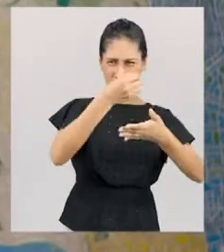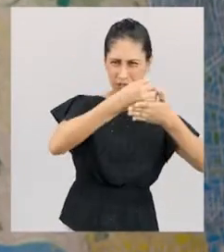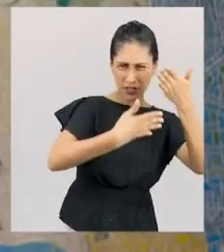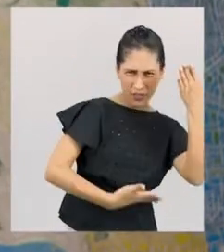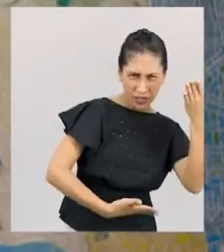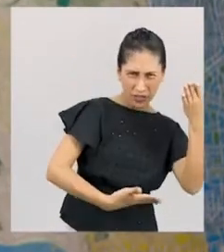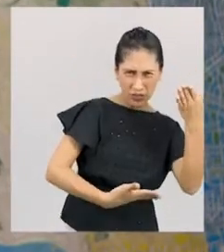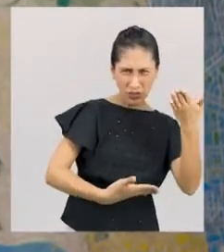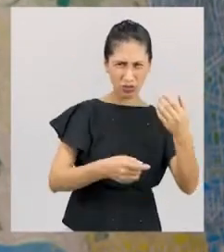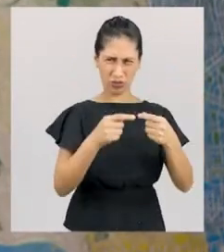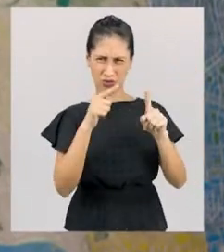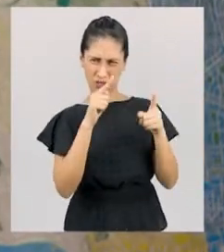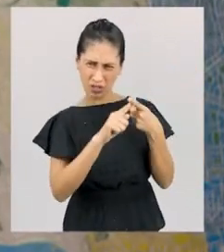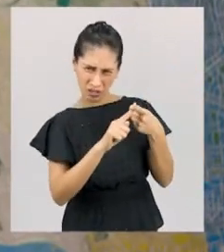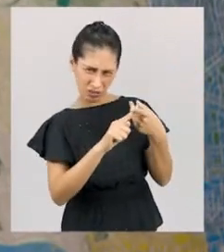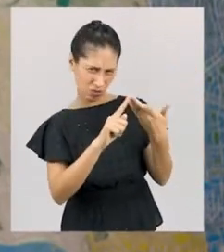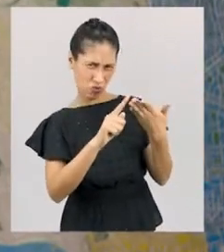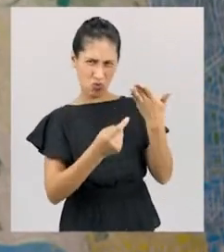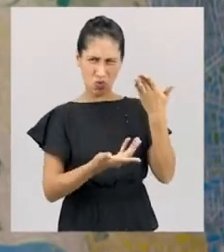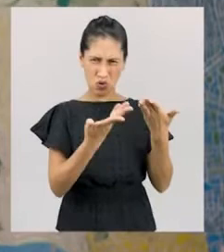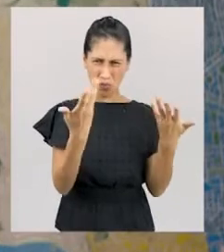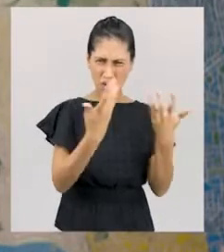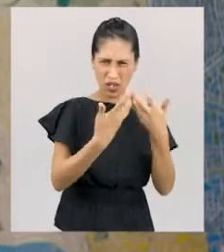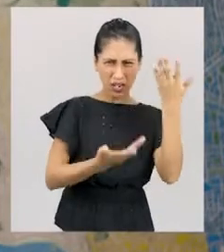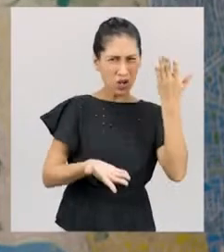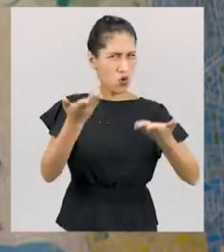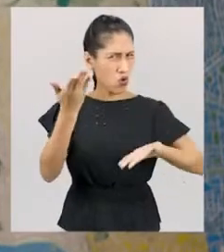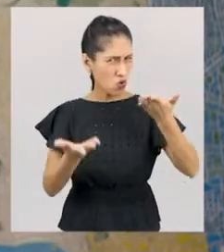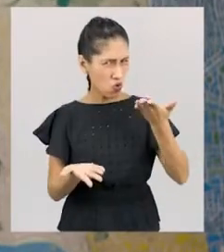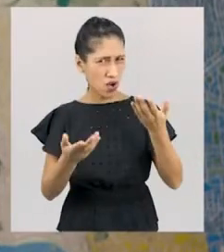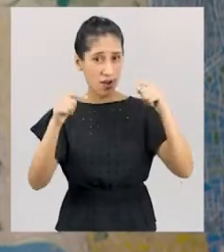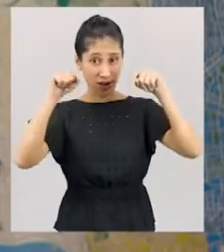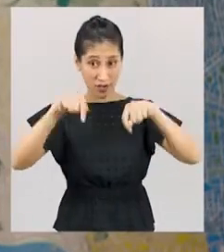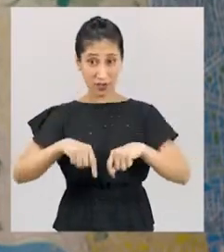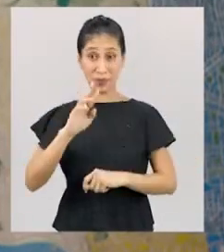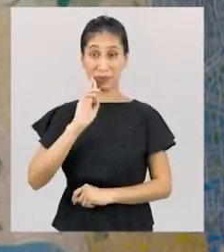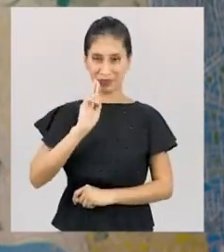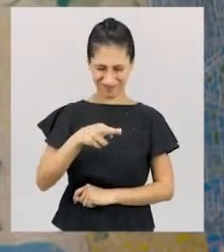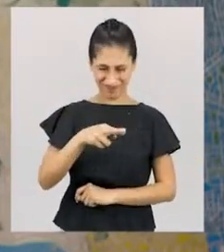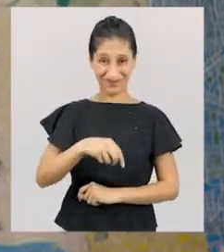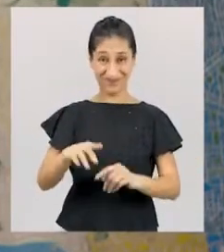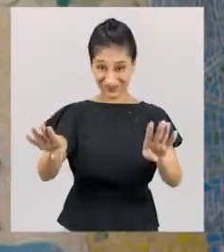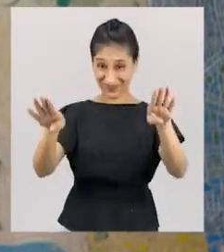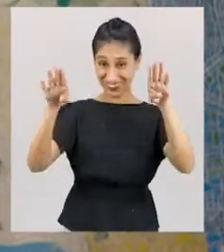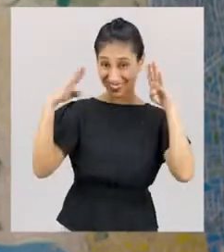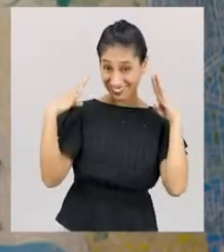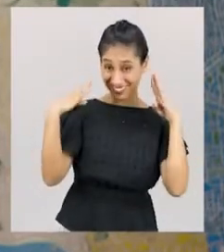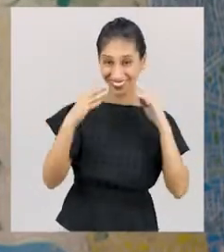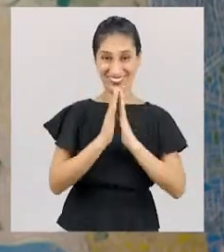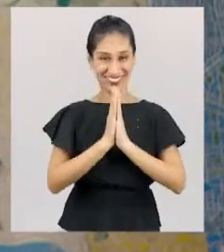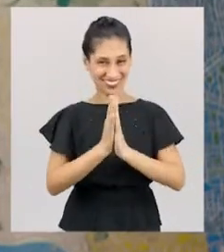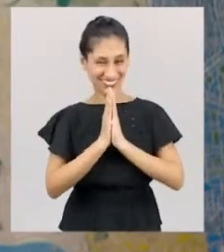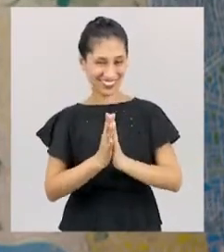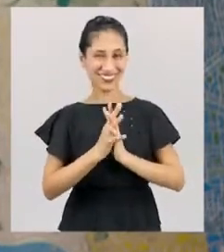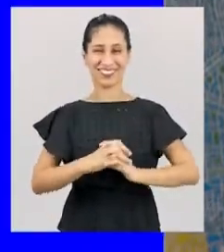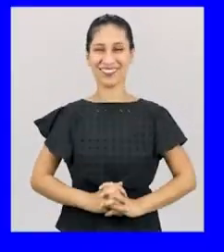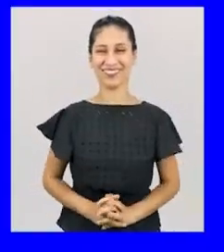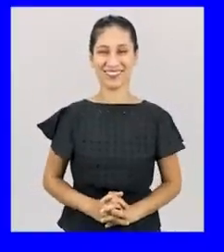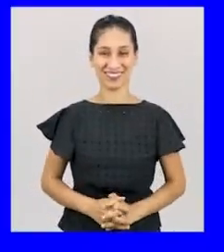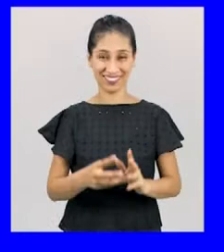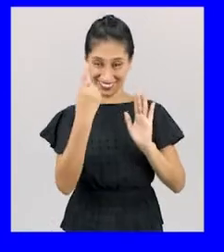si esta es literal, inferencial o criterial. Vamos a responder esta interrogante. Atentos y atentas, por